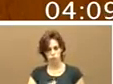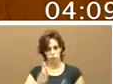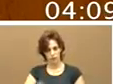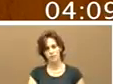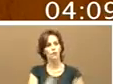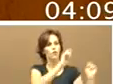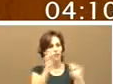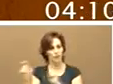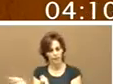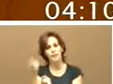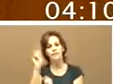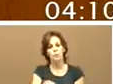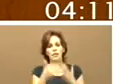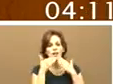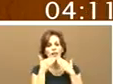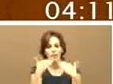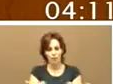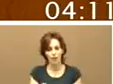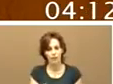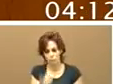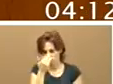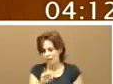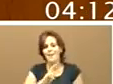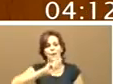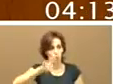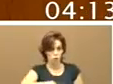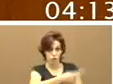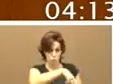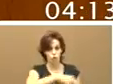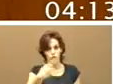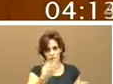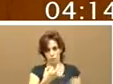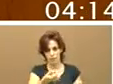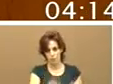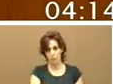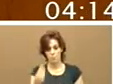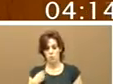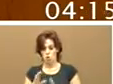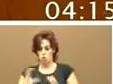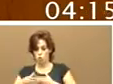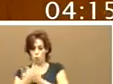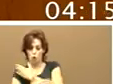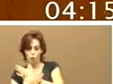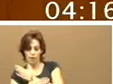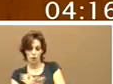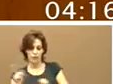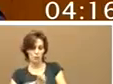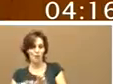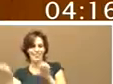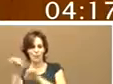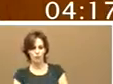Igualmente, también es de agradecer y deberán reconocerlo ustedes la defensa que desde el propio Gobierno de Extremadura se le hizo cuando